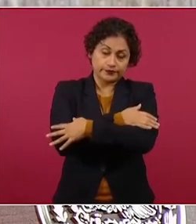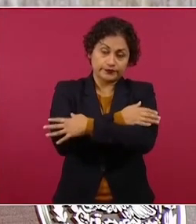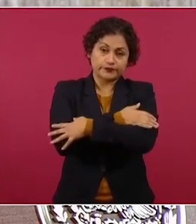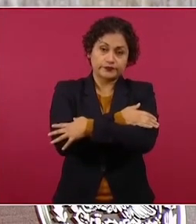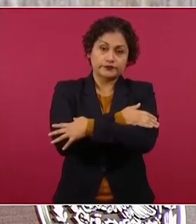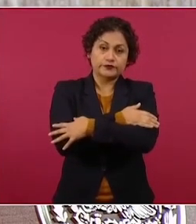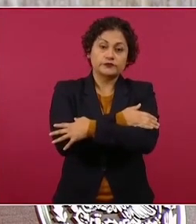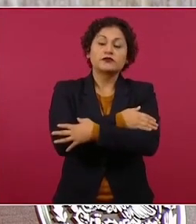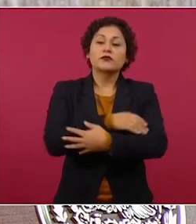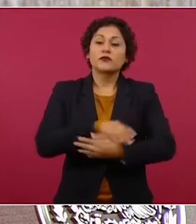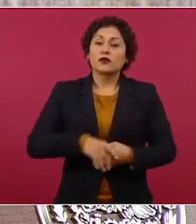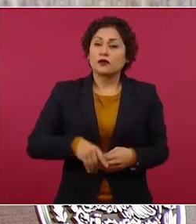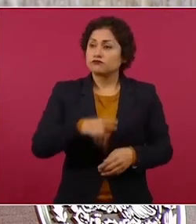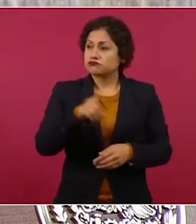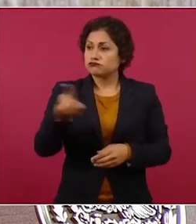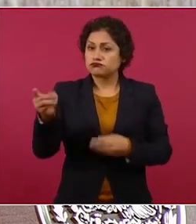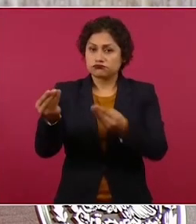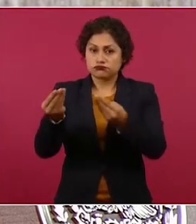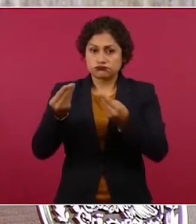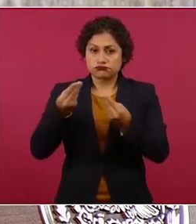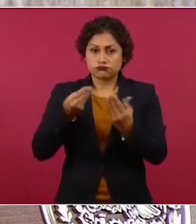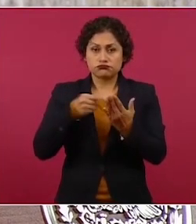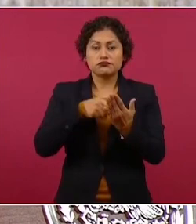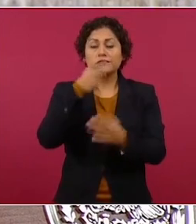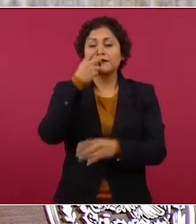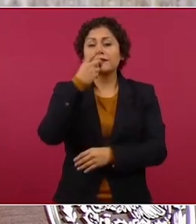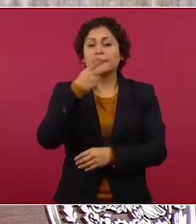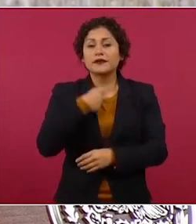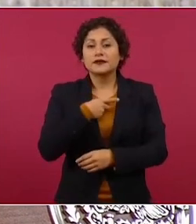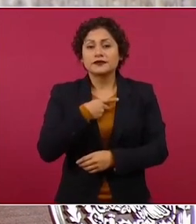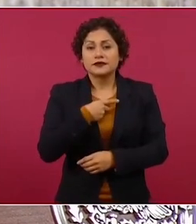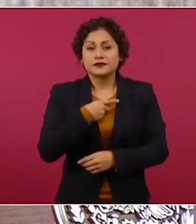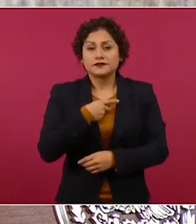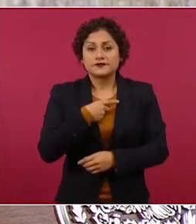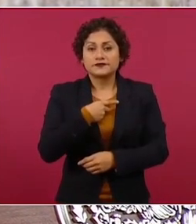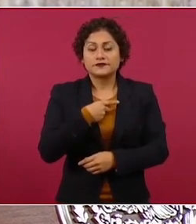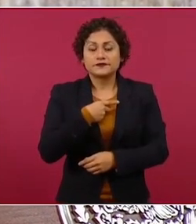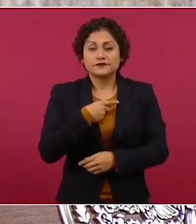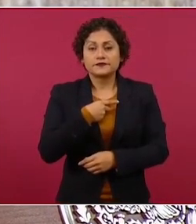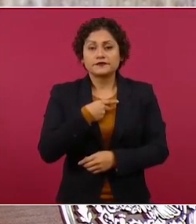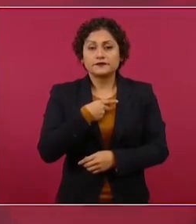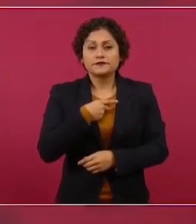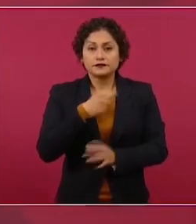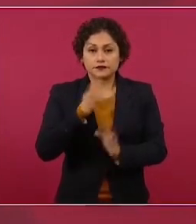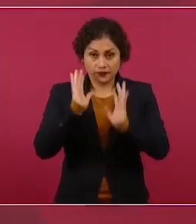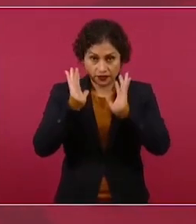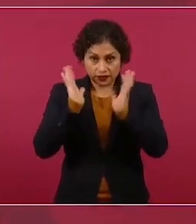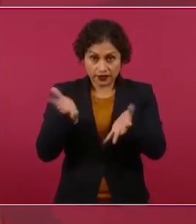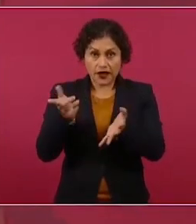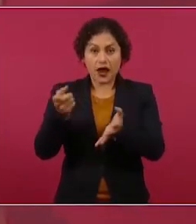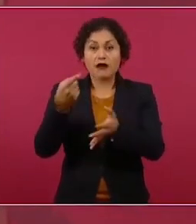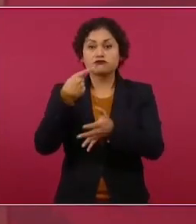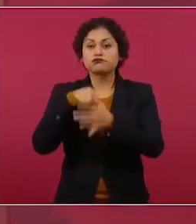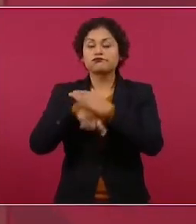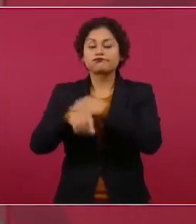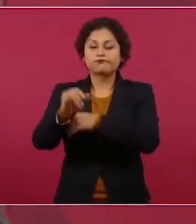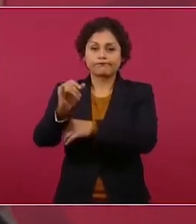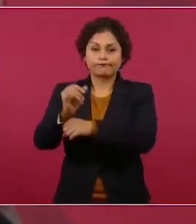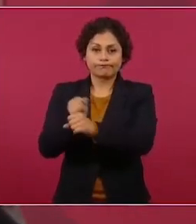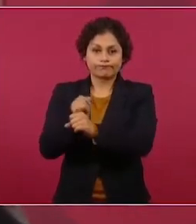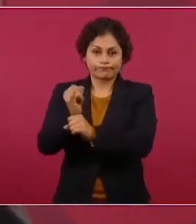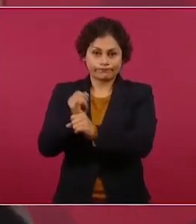Tengo información que se está haciendo la indagatoria desde